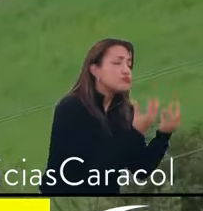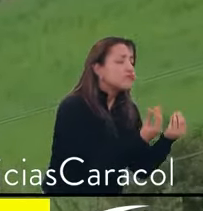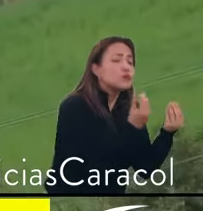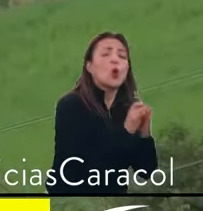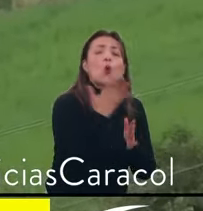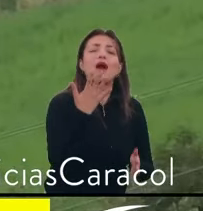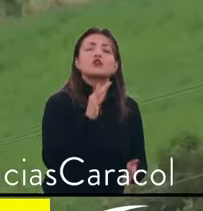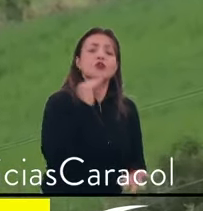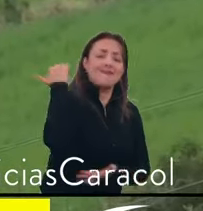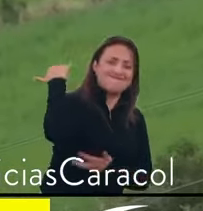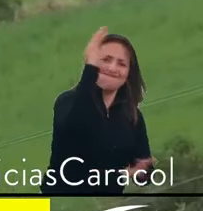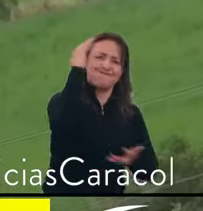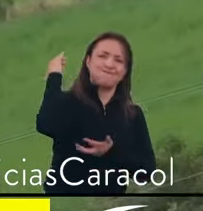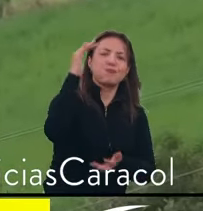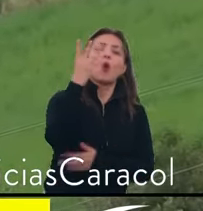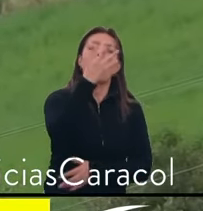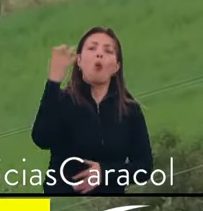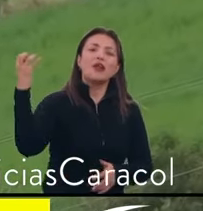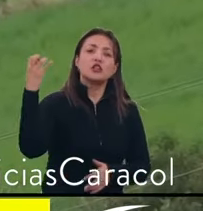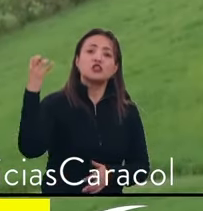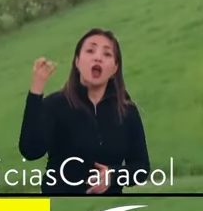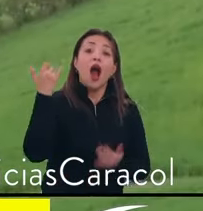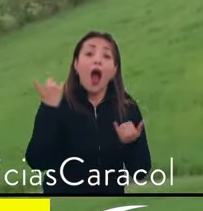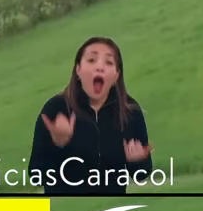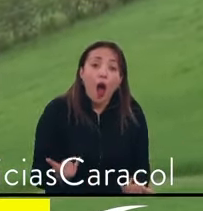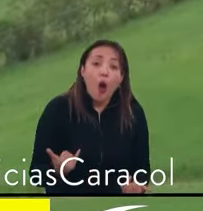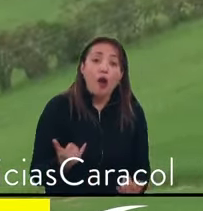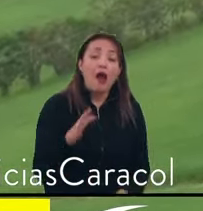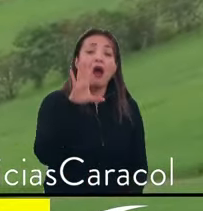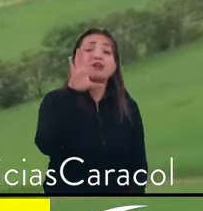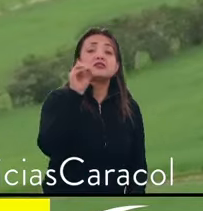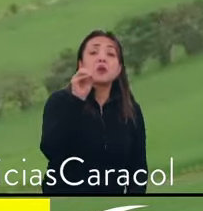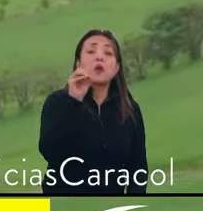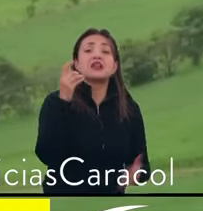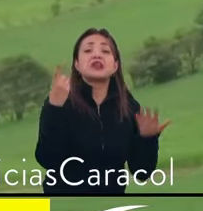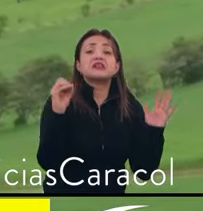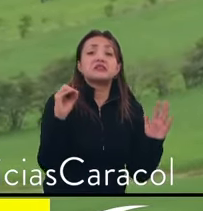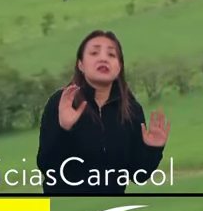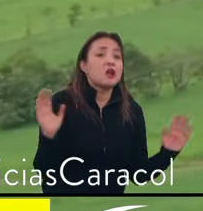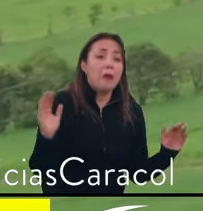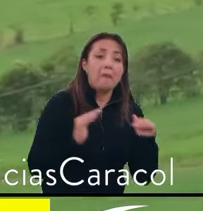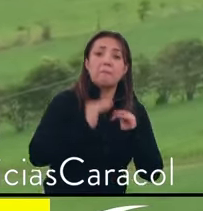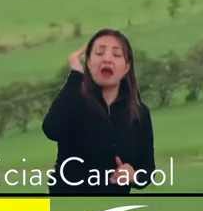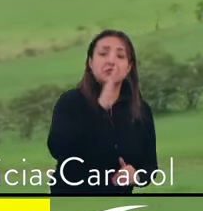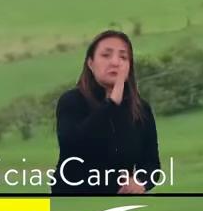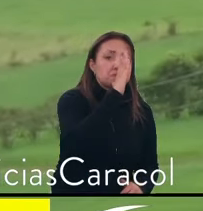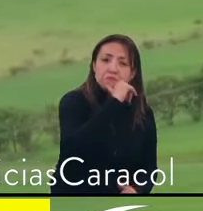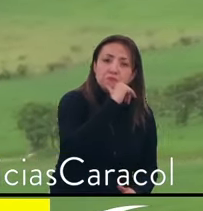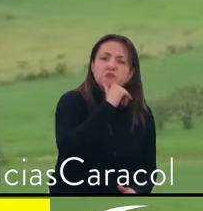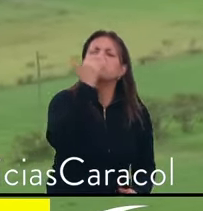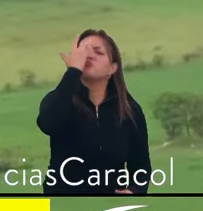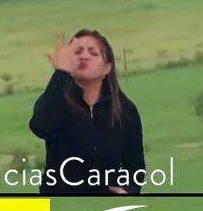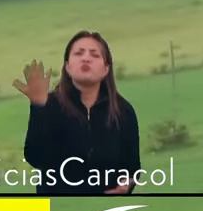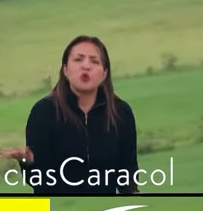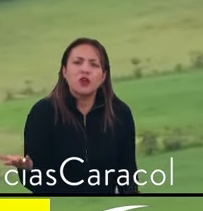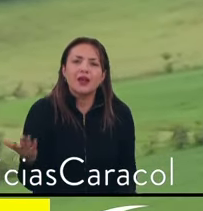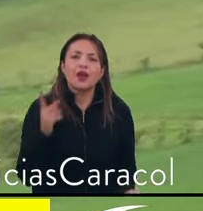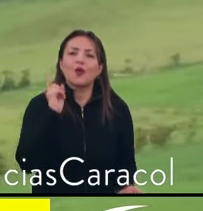bultos. Hoy en día no pasa de producir unos 50, 60 bultos. ¿Por qué? Como no tiene